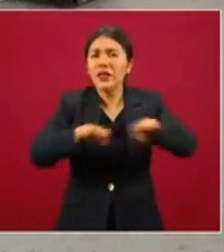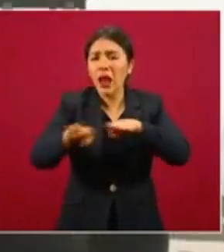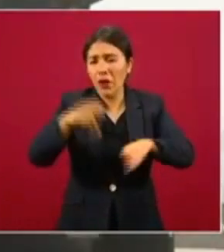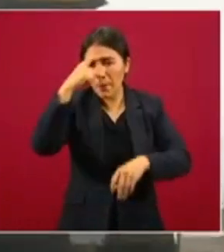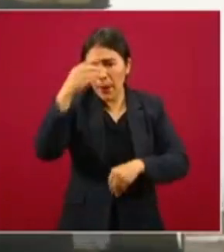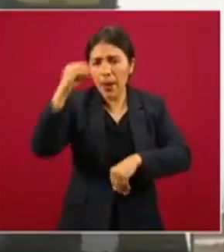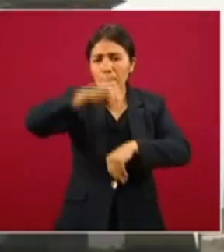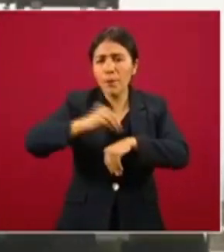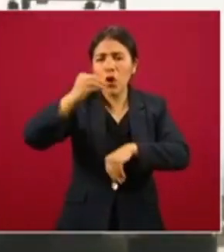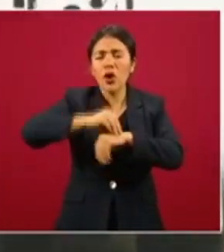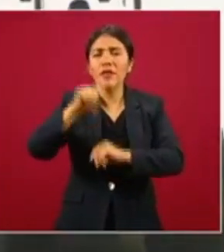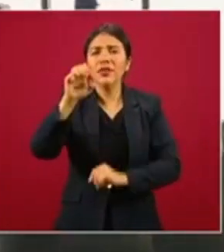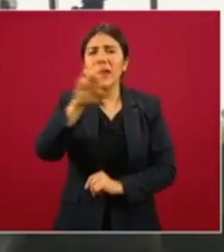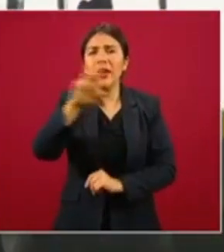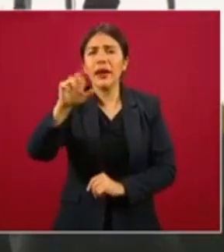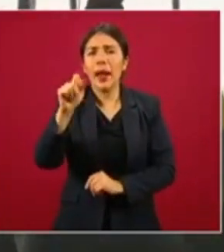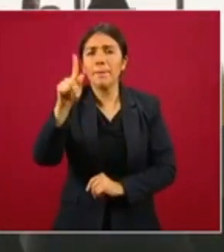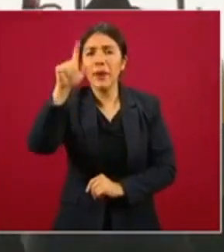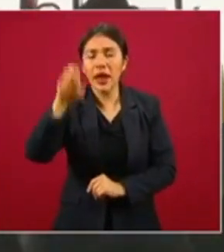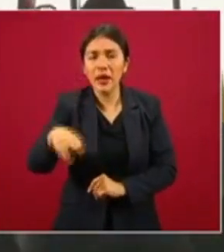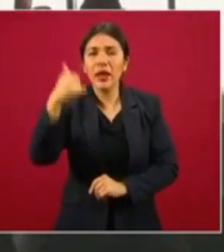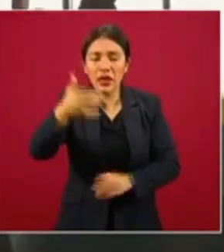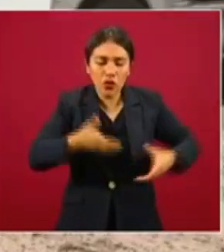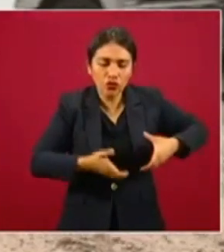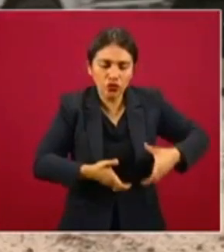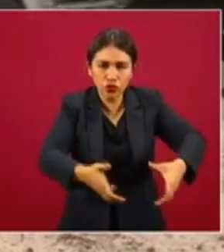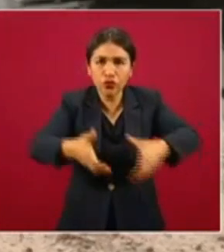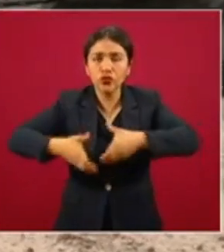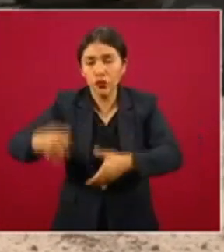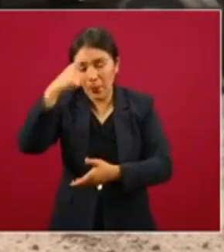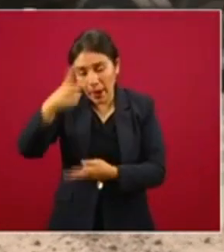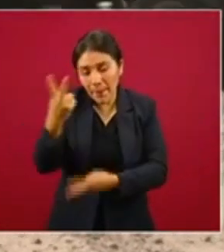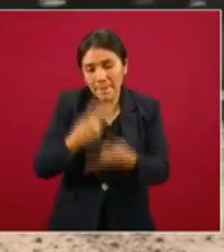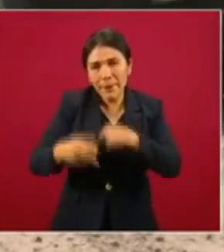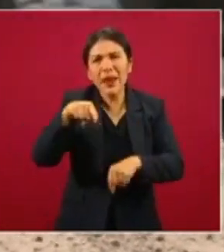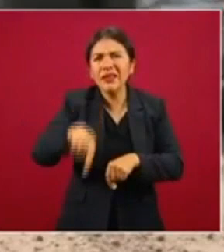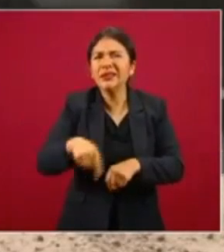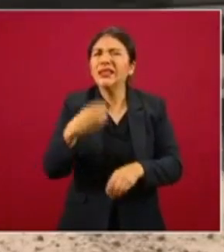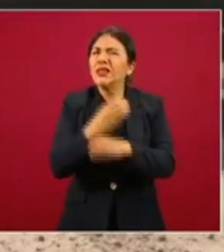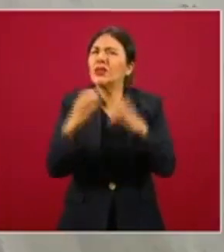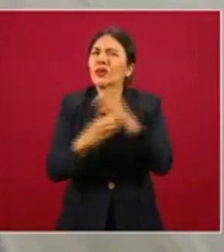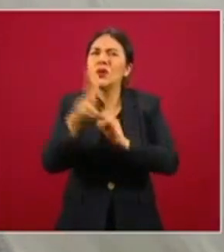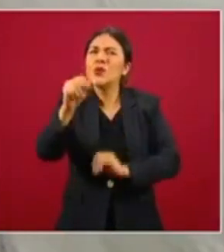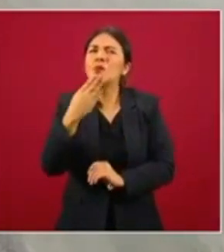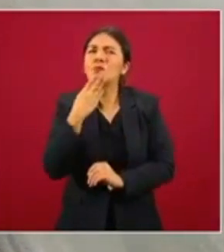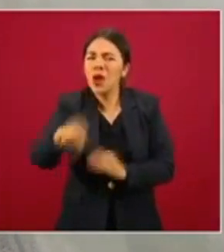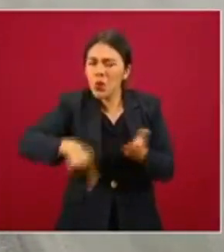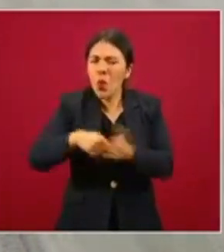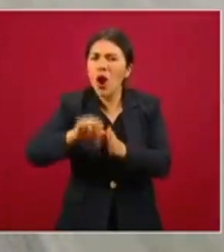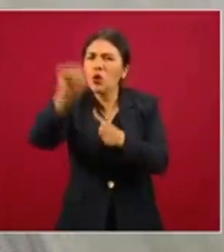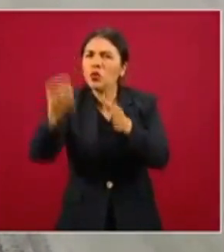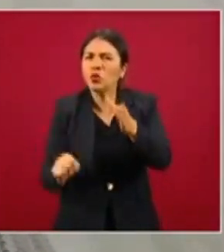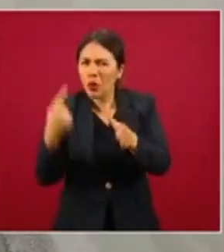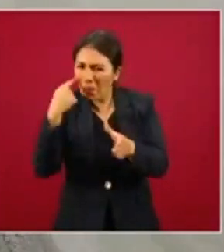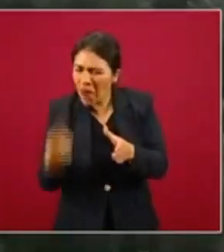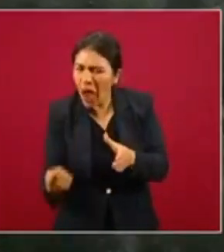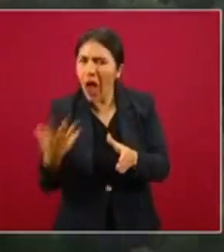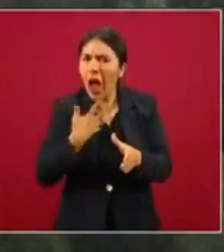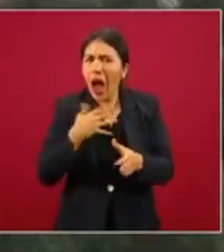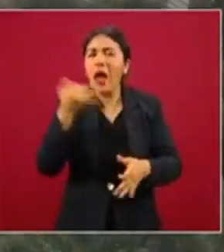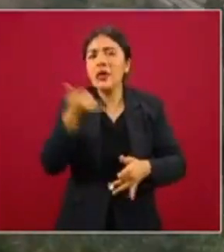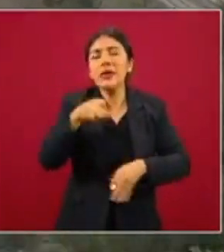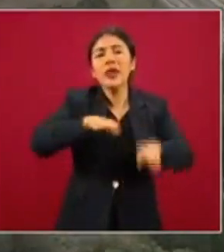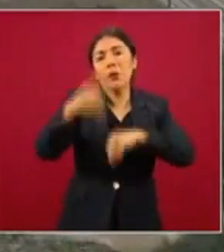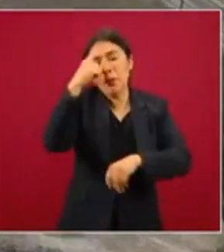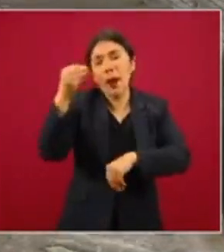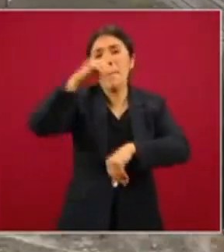de terraplén, la excavación en carriles de ambos cuerpos para extraer material inestable en la zona sur del proyecto, y los trabajos de habilitado